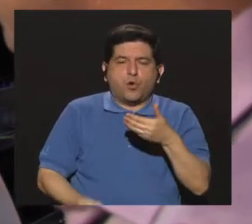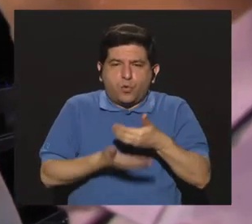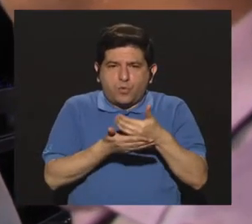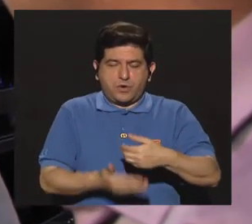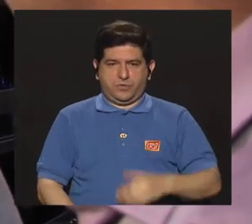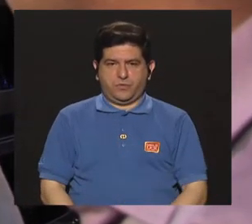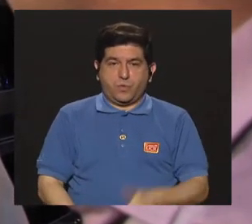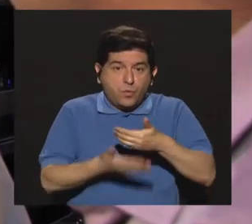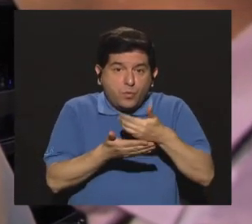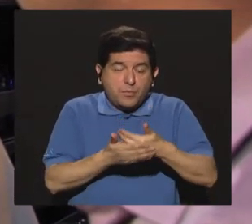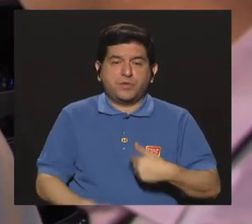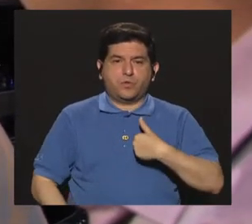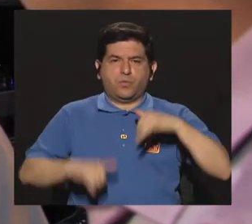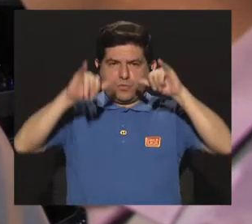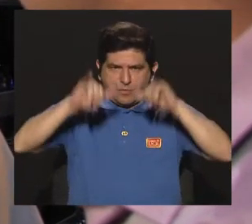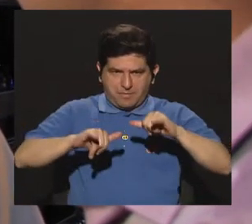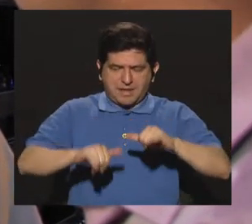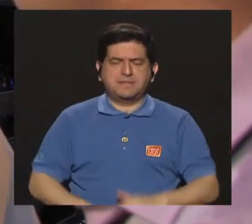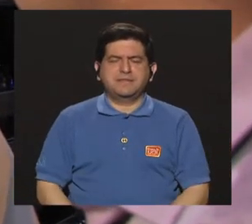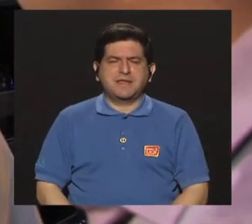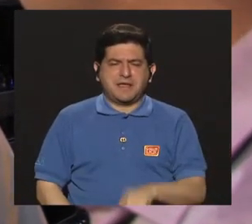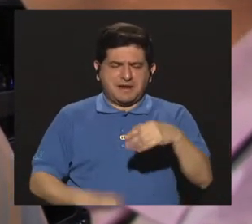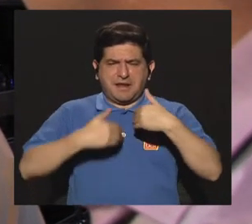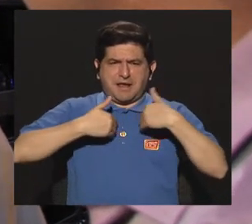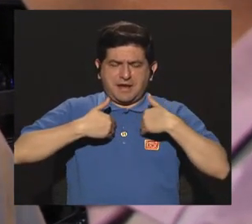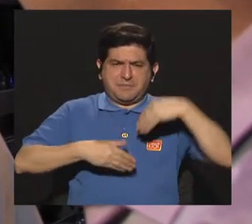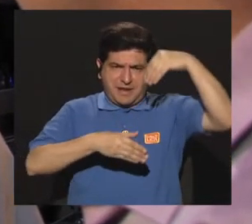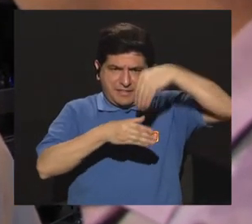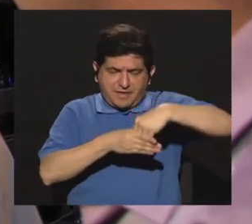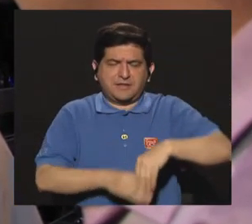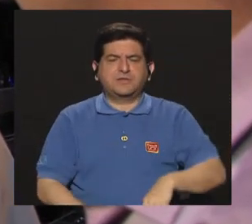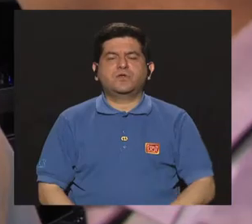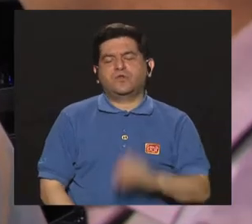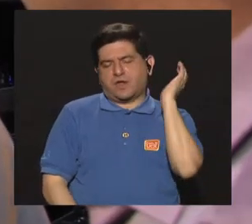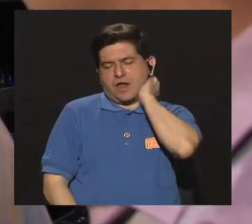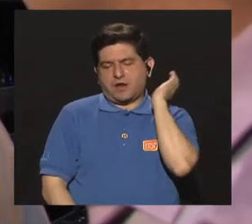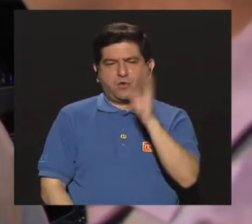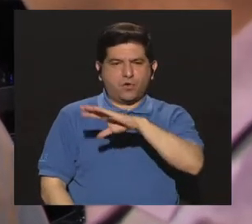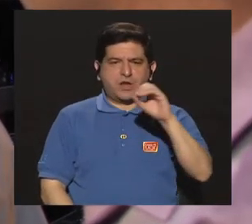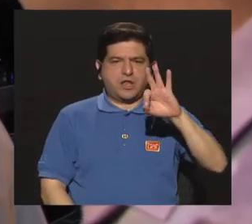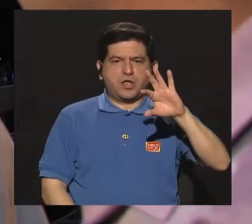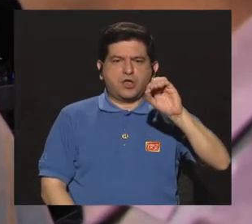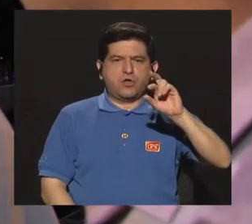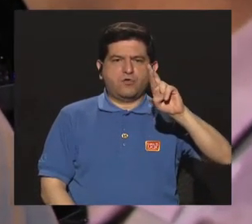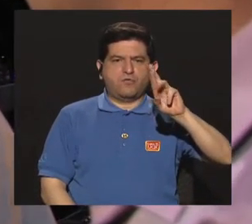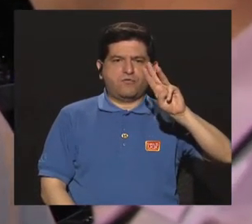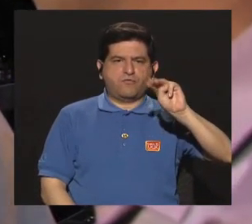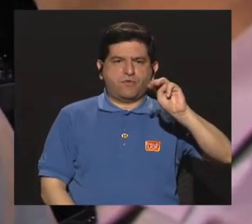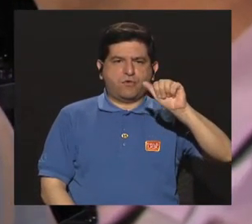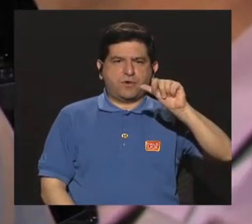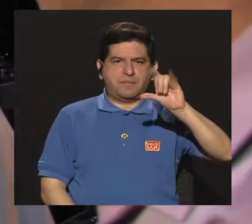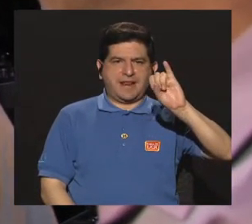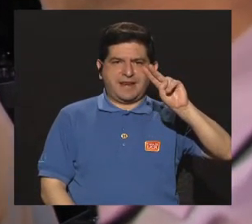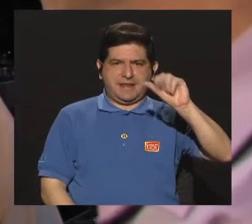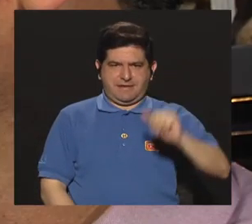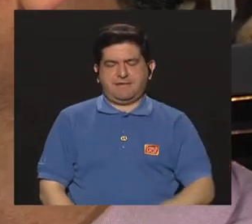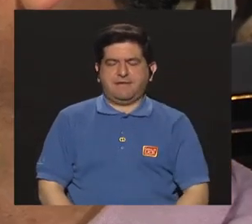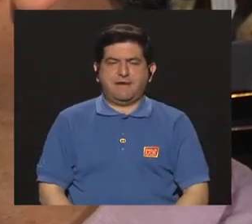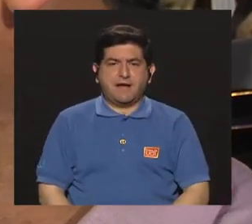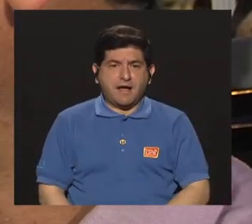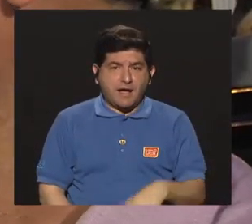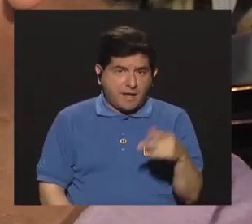cuando uno reserva el animal en alcohol principalmente alcohol y formalina este y tiene ciertas características